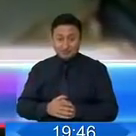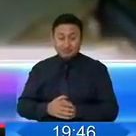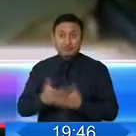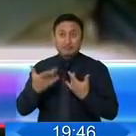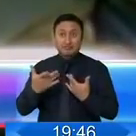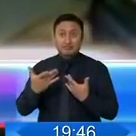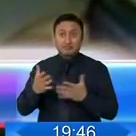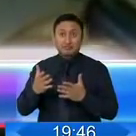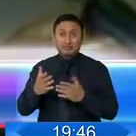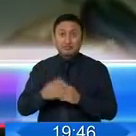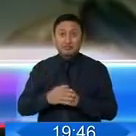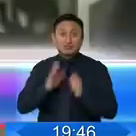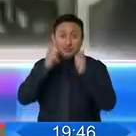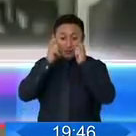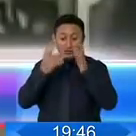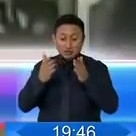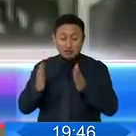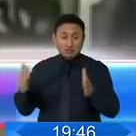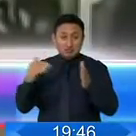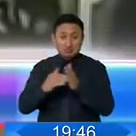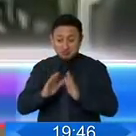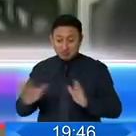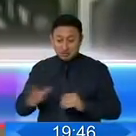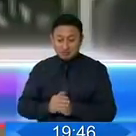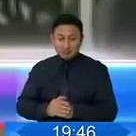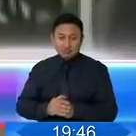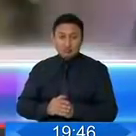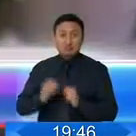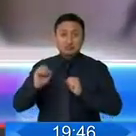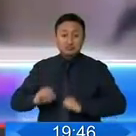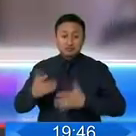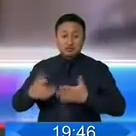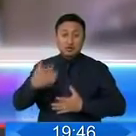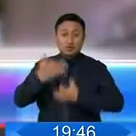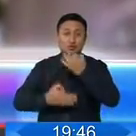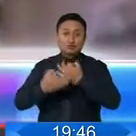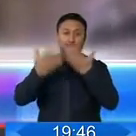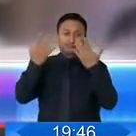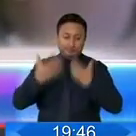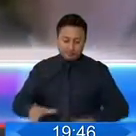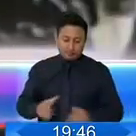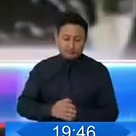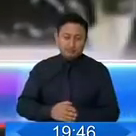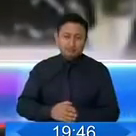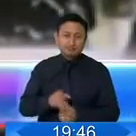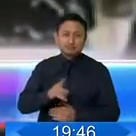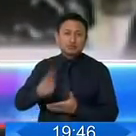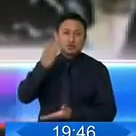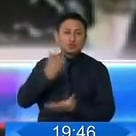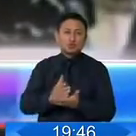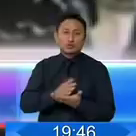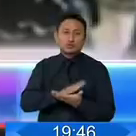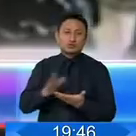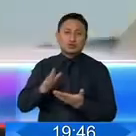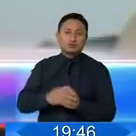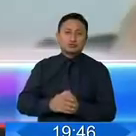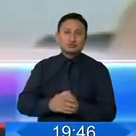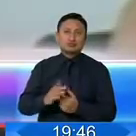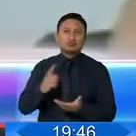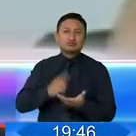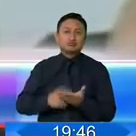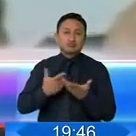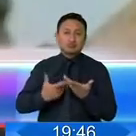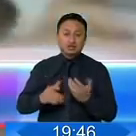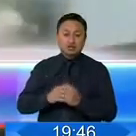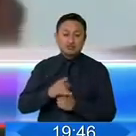al no existir oposición de la Fiscalía General del Estado, este fue prescrito. La decisión supone la suspensión inmediata de la etapa del plenario y